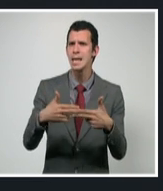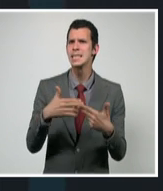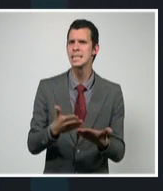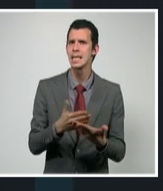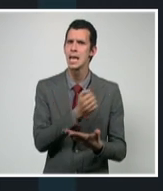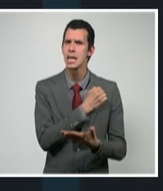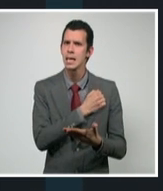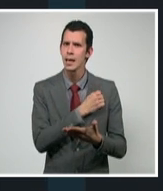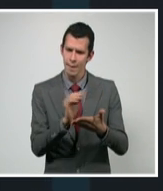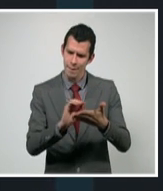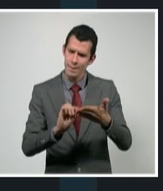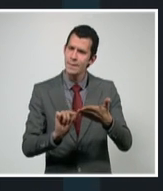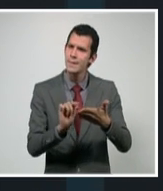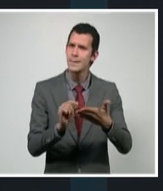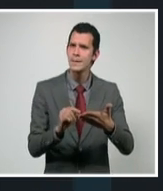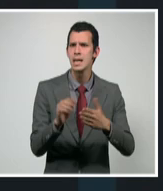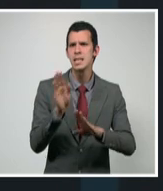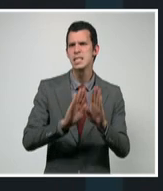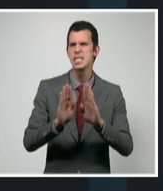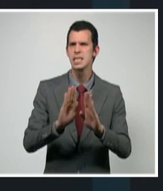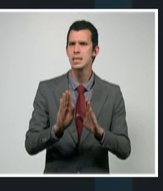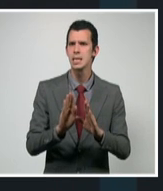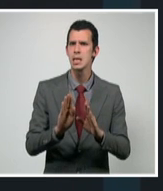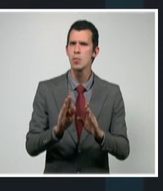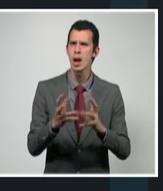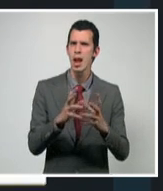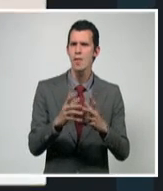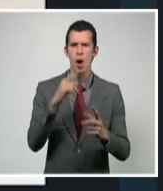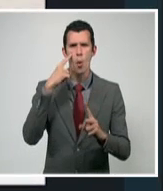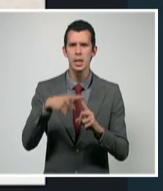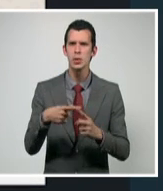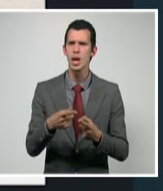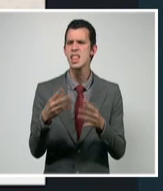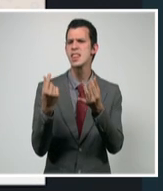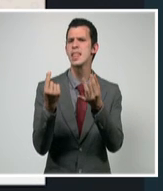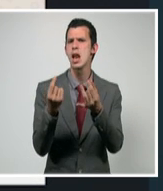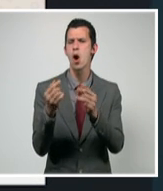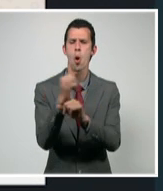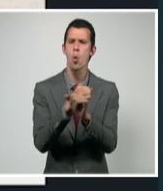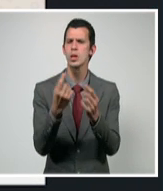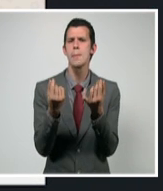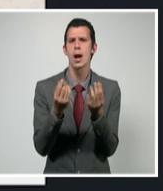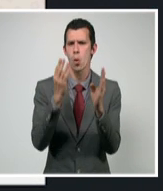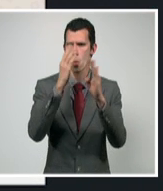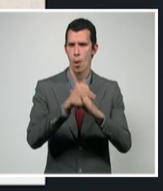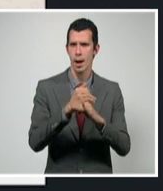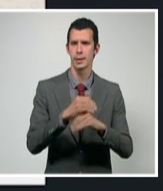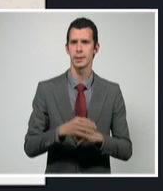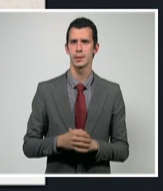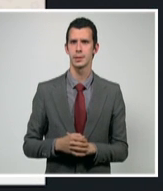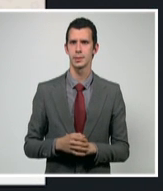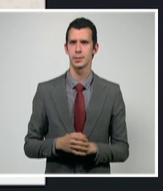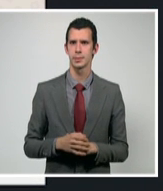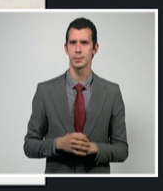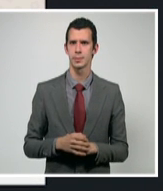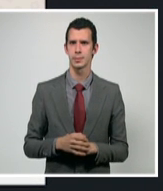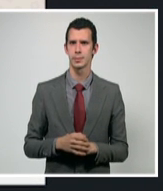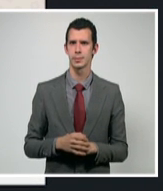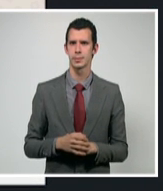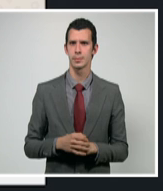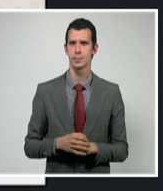y propuestas de performance en sitios públicos, tomando como referencia acciones similares ejecutadas contra el campo socialista